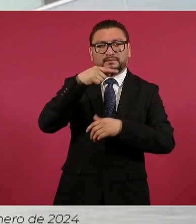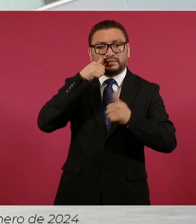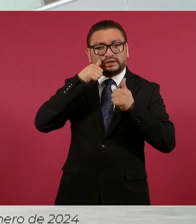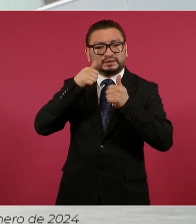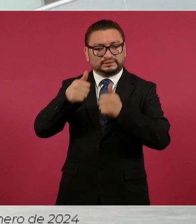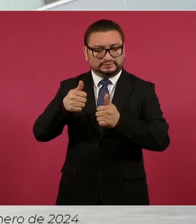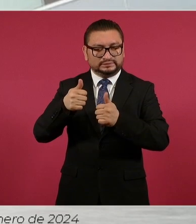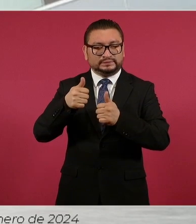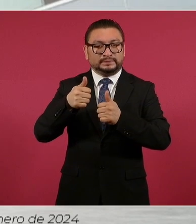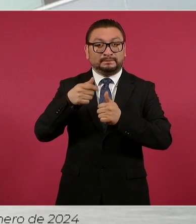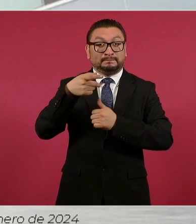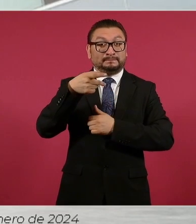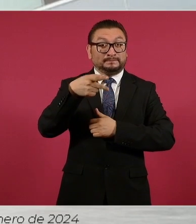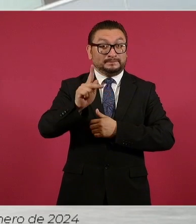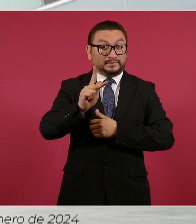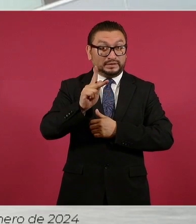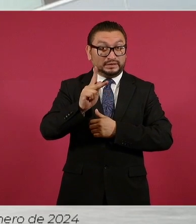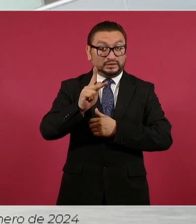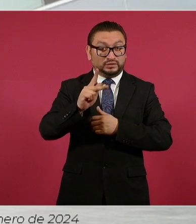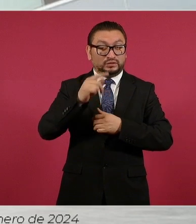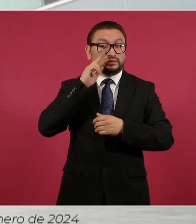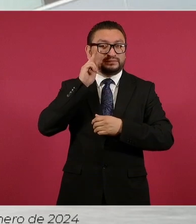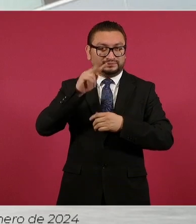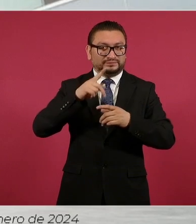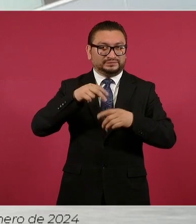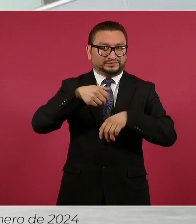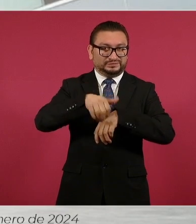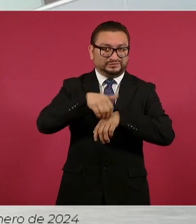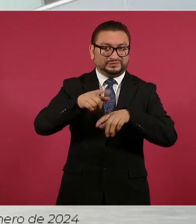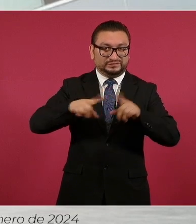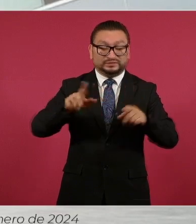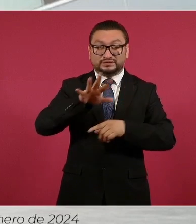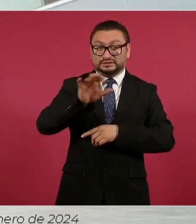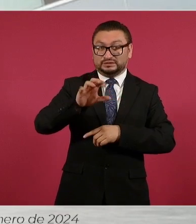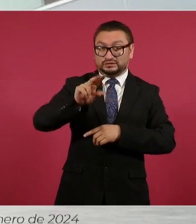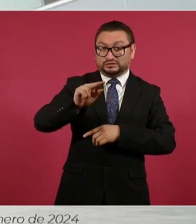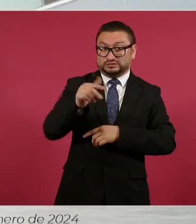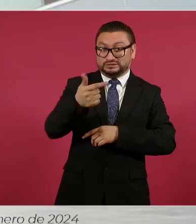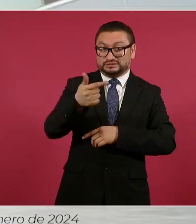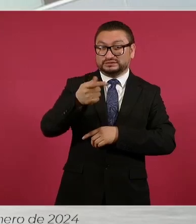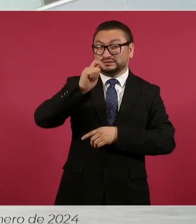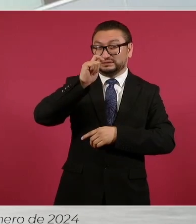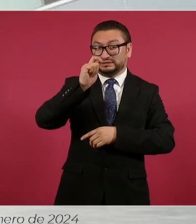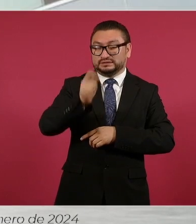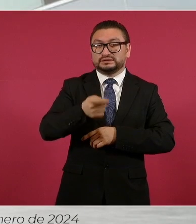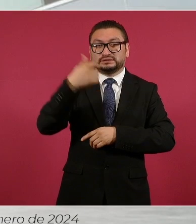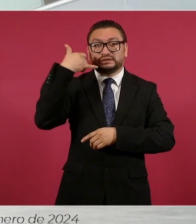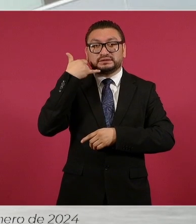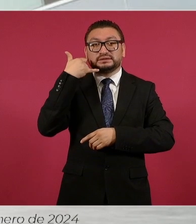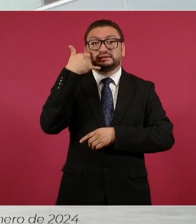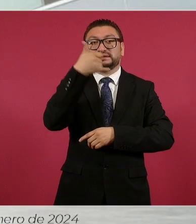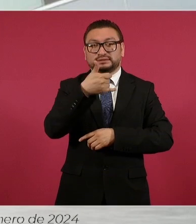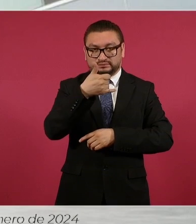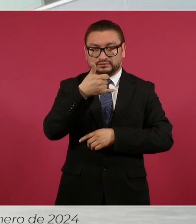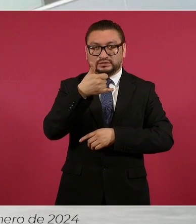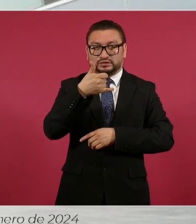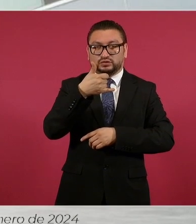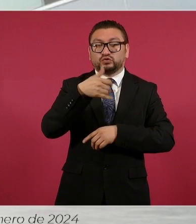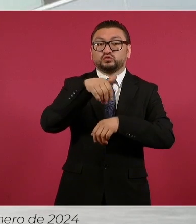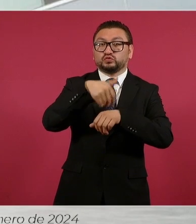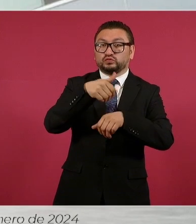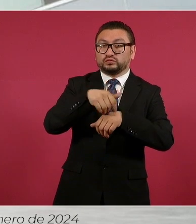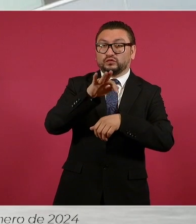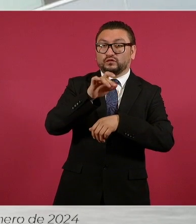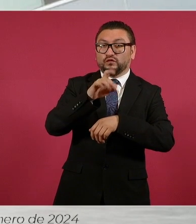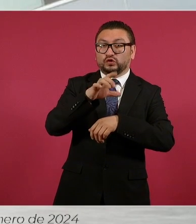Sin embargo, ahorita van a ver ustedes un número diferente. Estas 587 significa que hablaron, se les asignó un